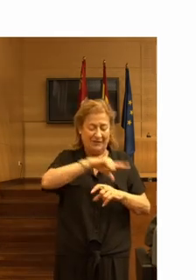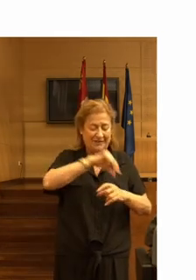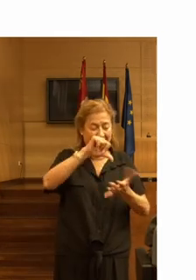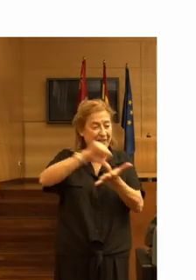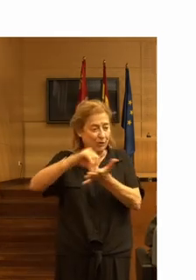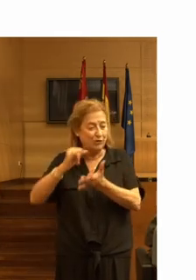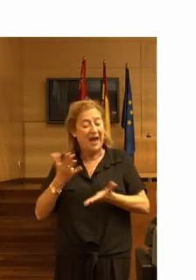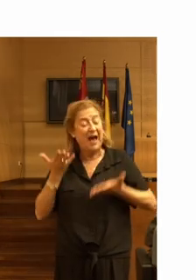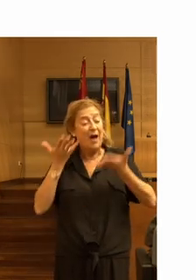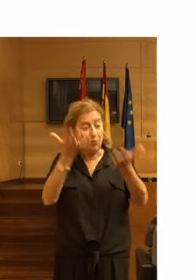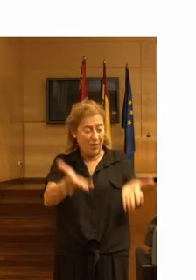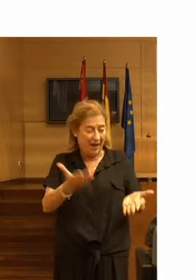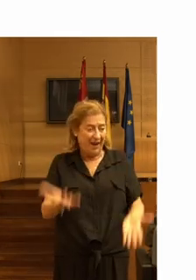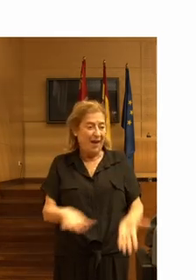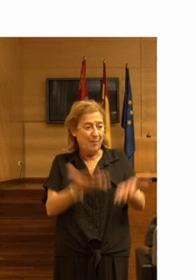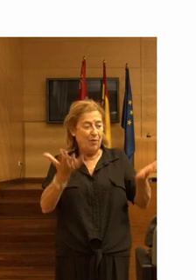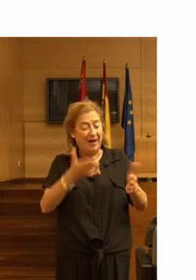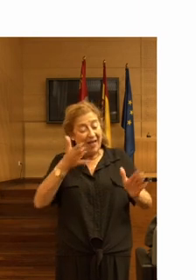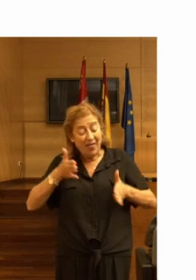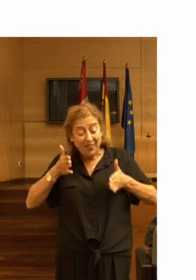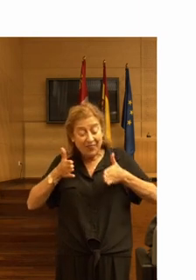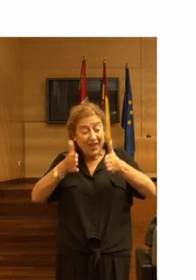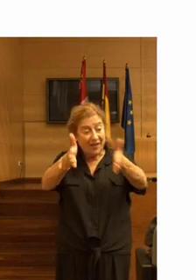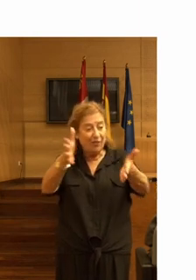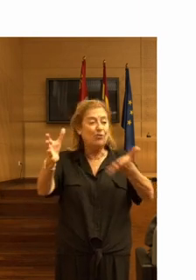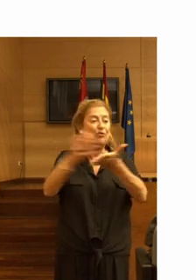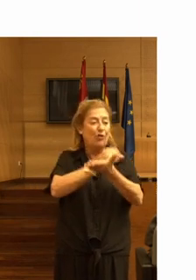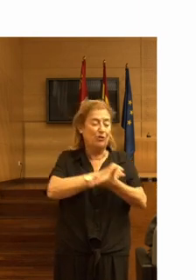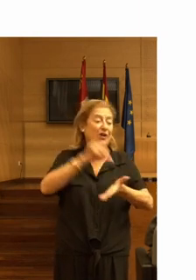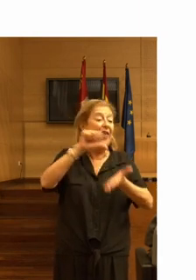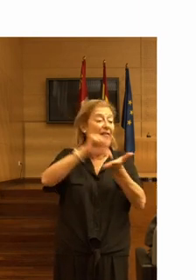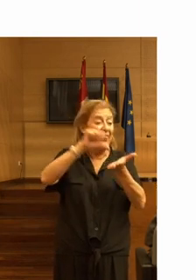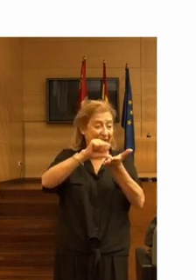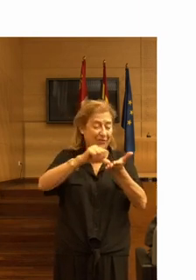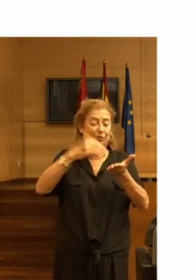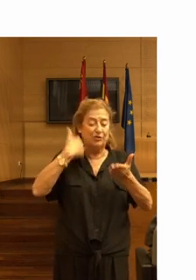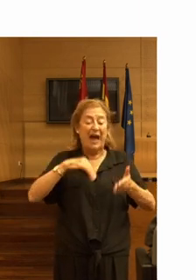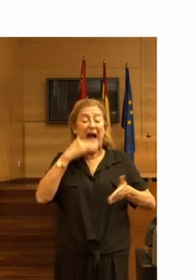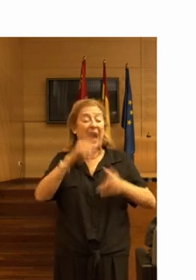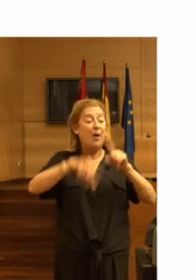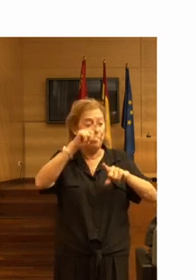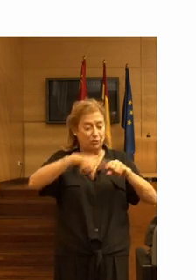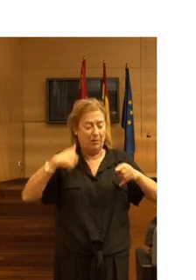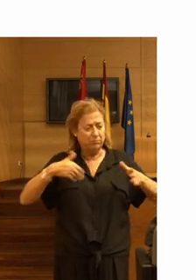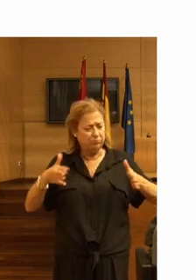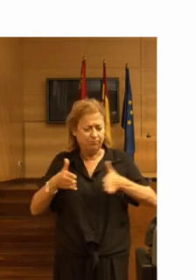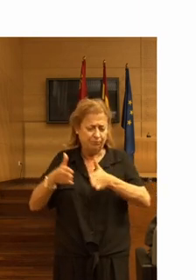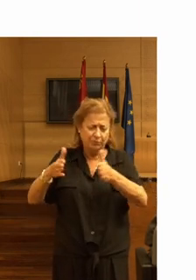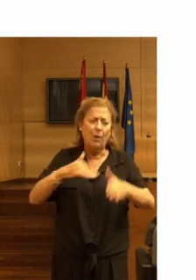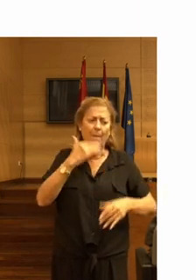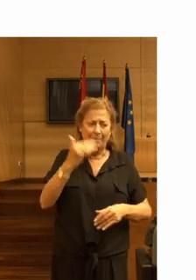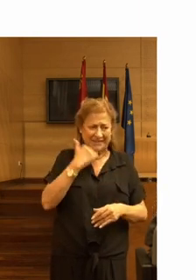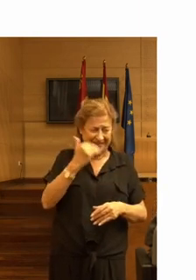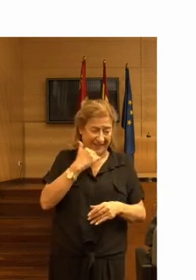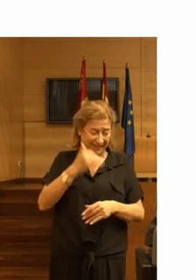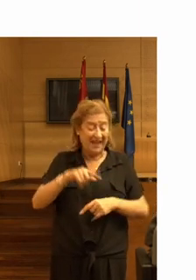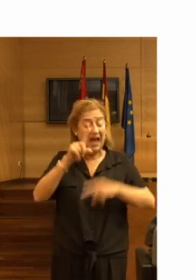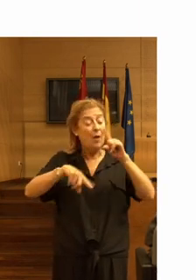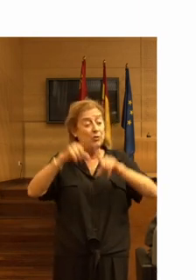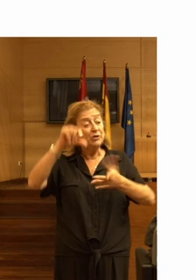empujar, pues en una dirección en la que muchos de los centros ya tenían bastante recorrido. Hay algunos